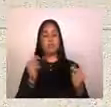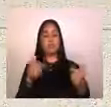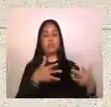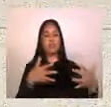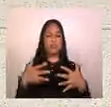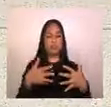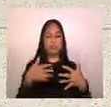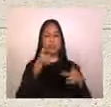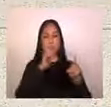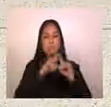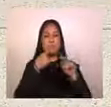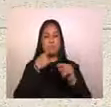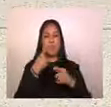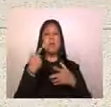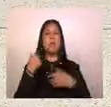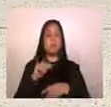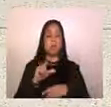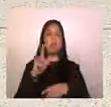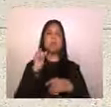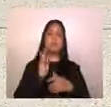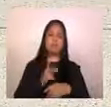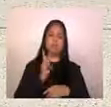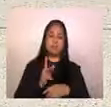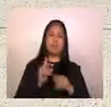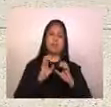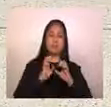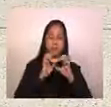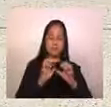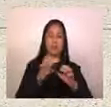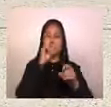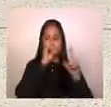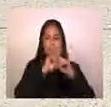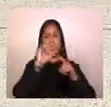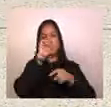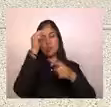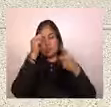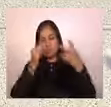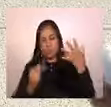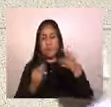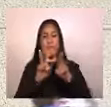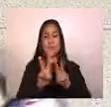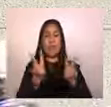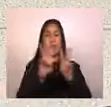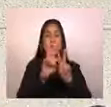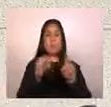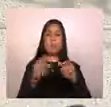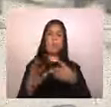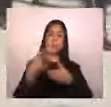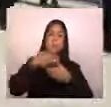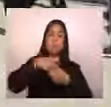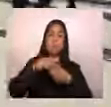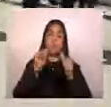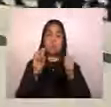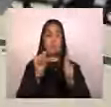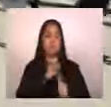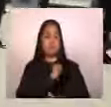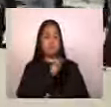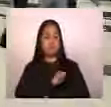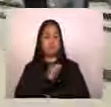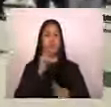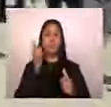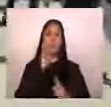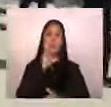conflictos, constancia y esfuerzo, entre otros. Valores que forman parte de las buenas actitudes